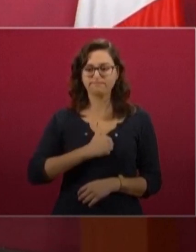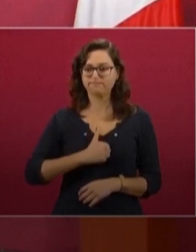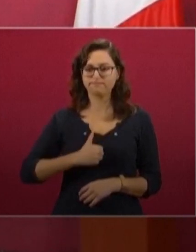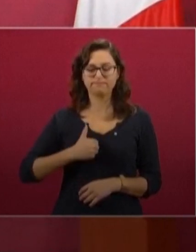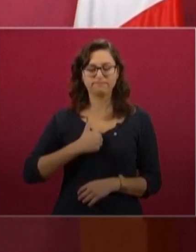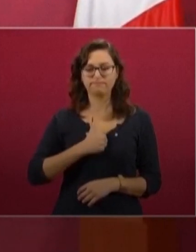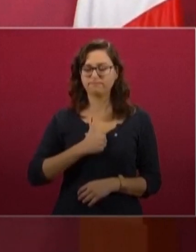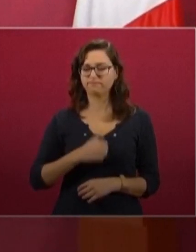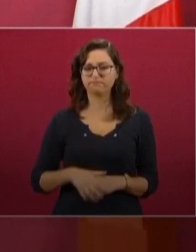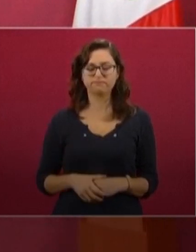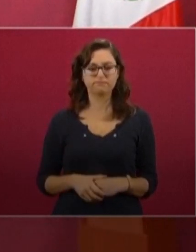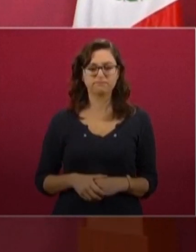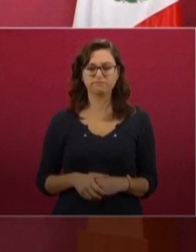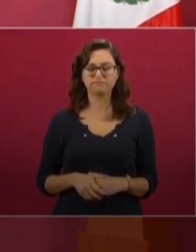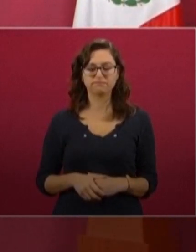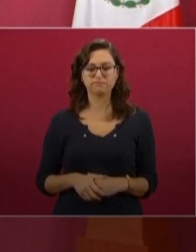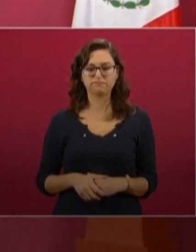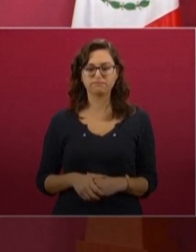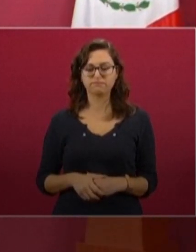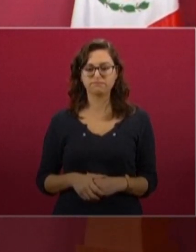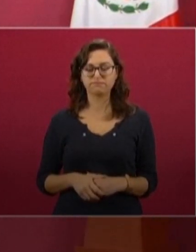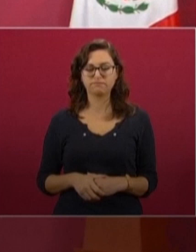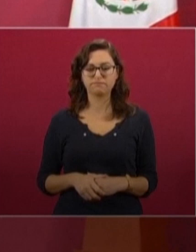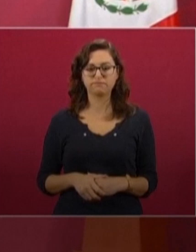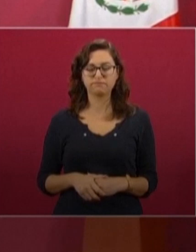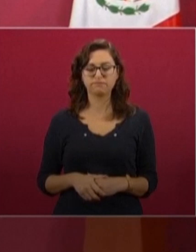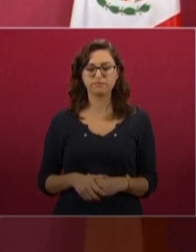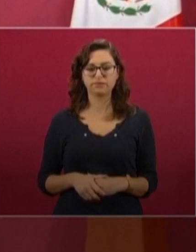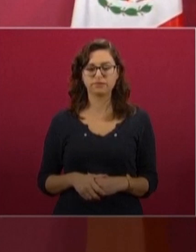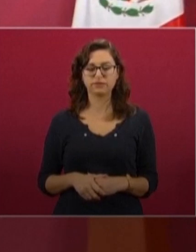El que un